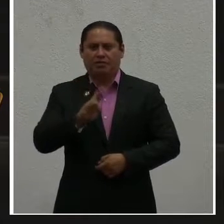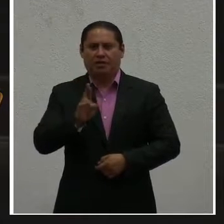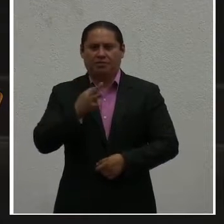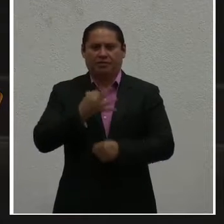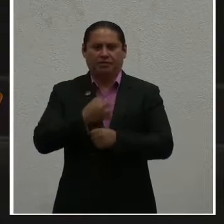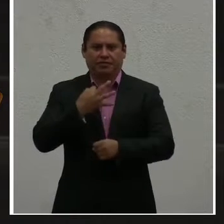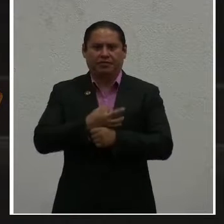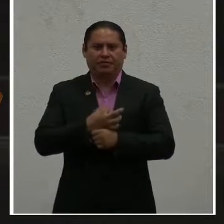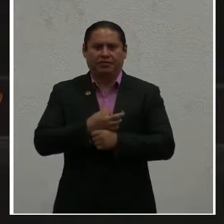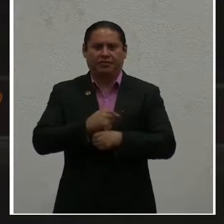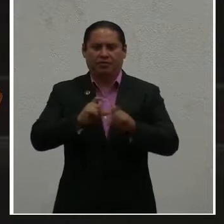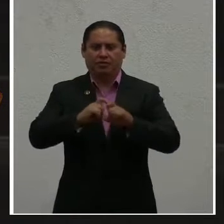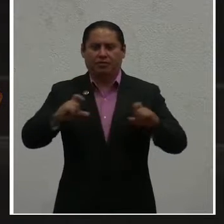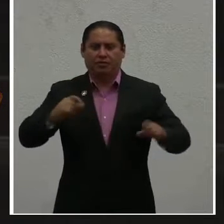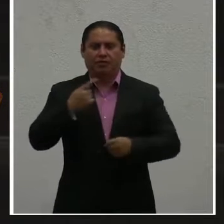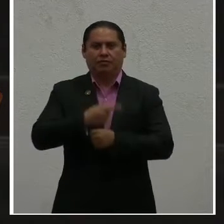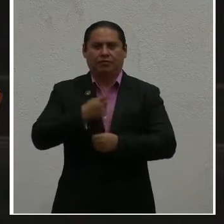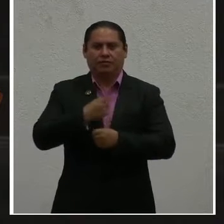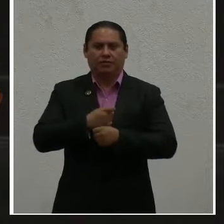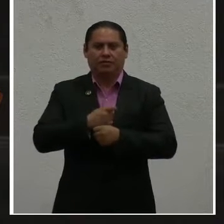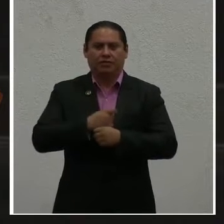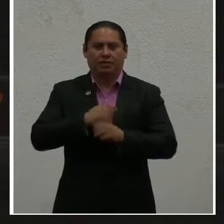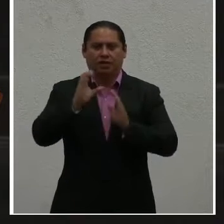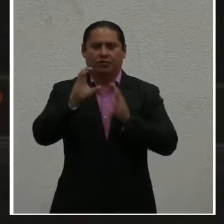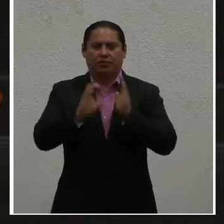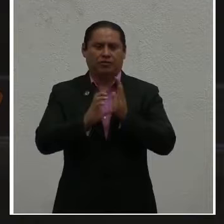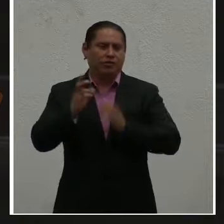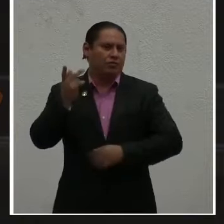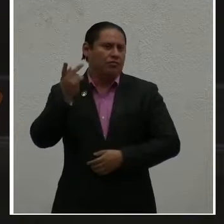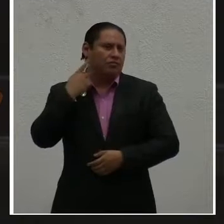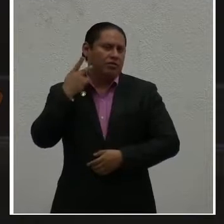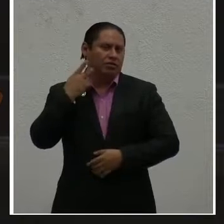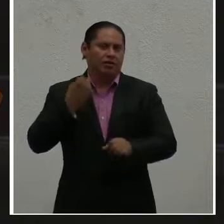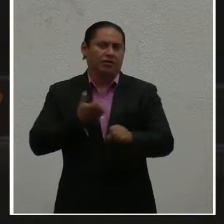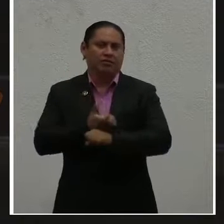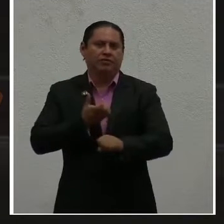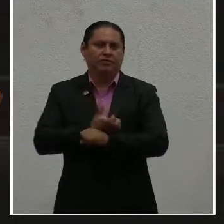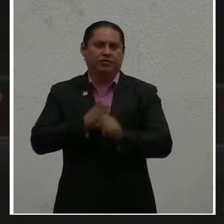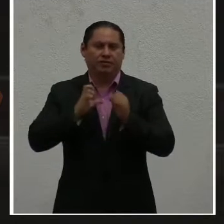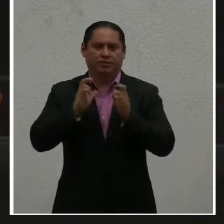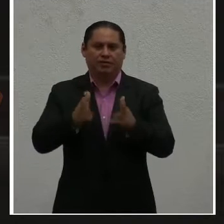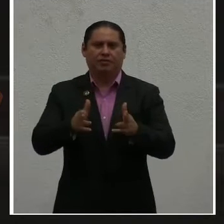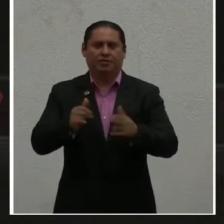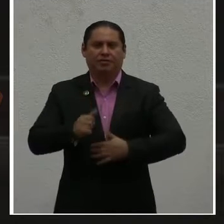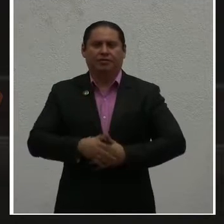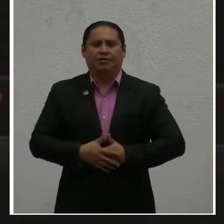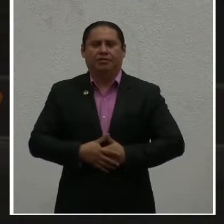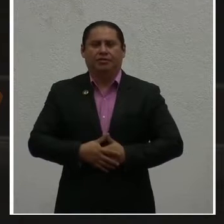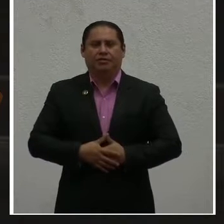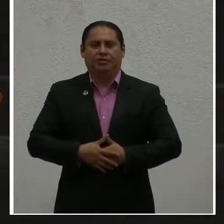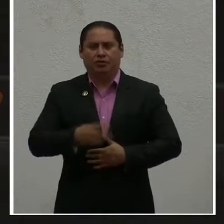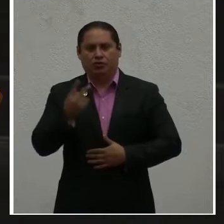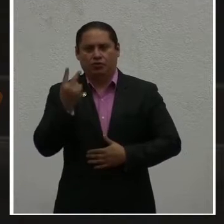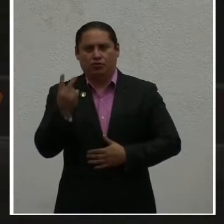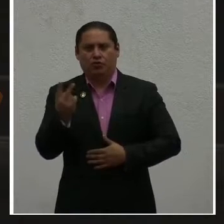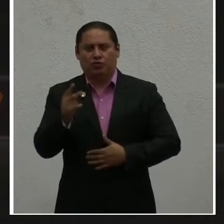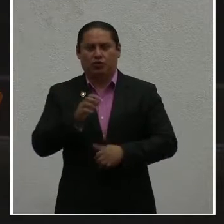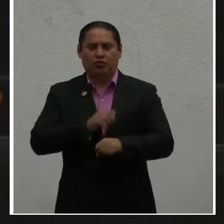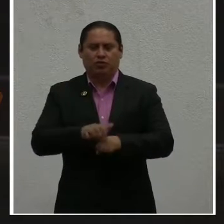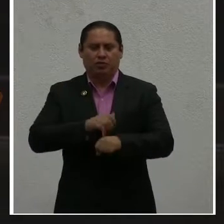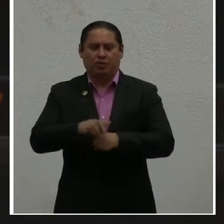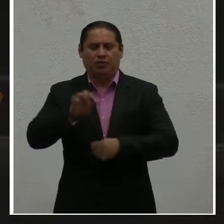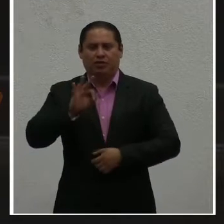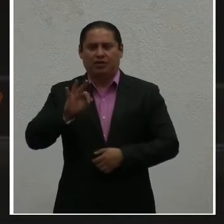tercero, fracción 1 de la Constitución Política del Estado Libre y Soberano de Chiapas y 2, numerales 3